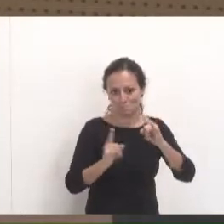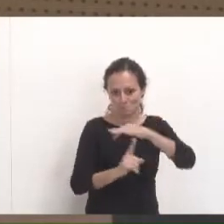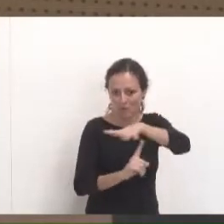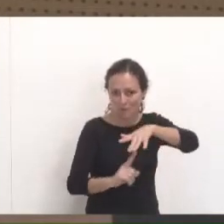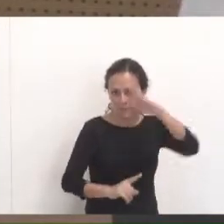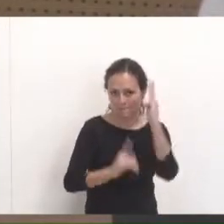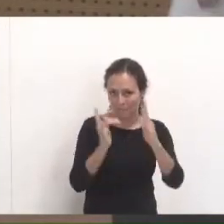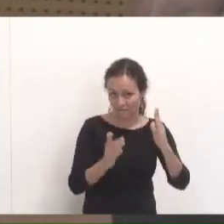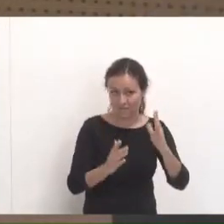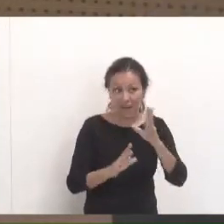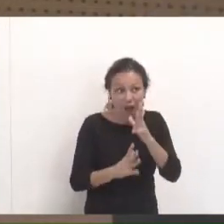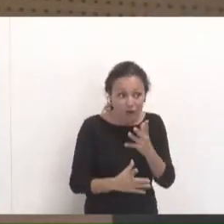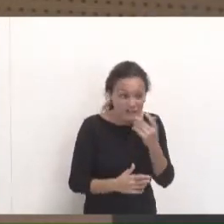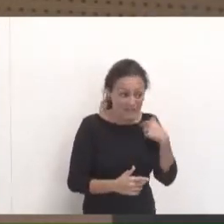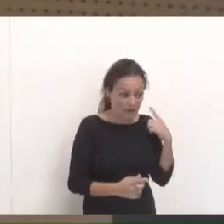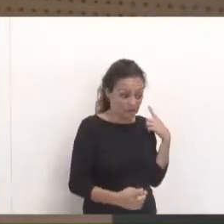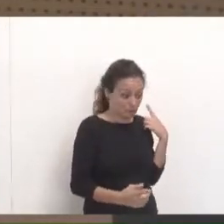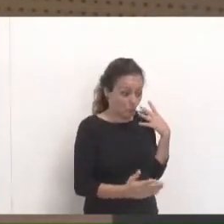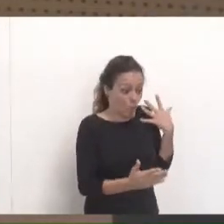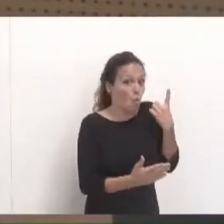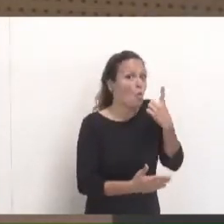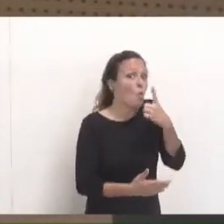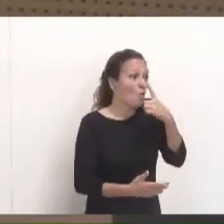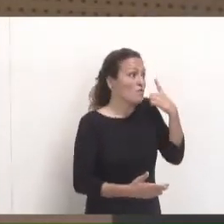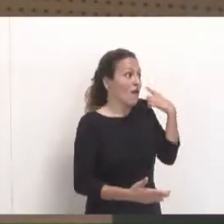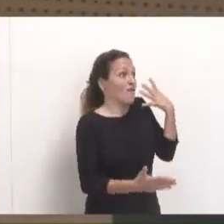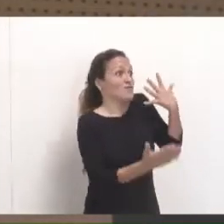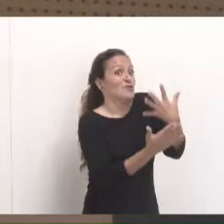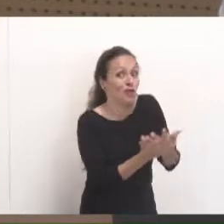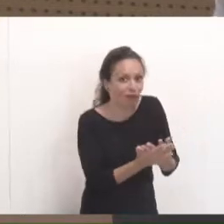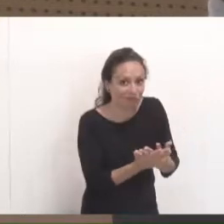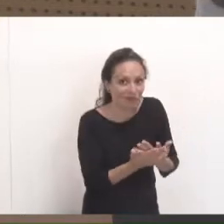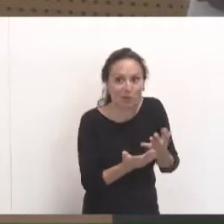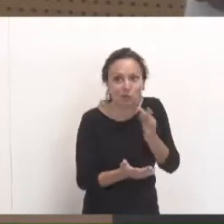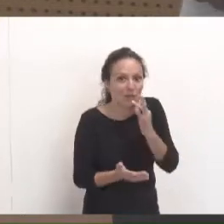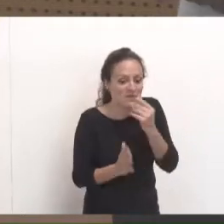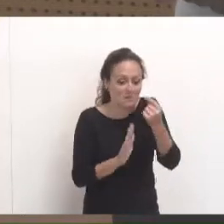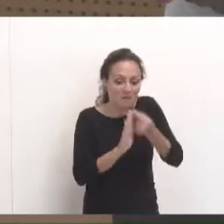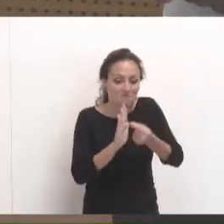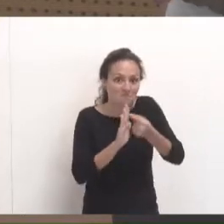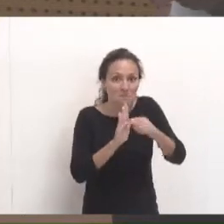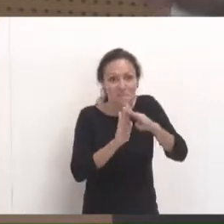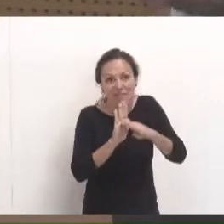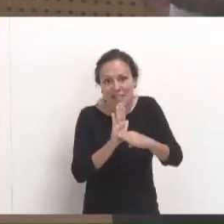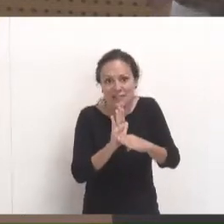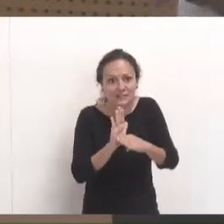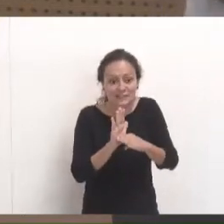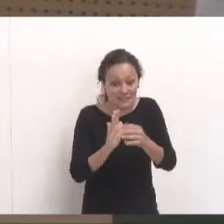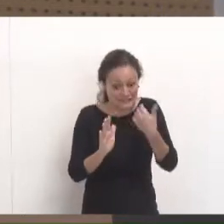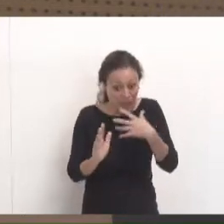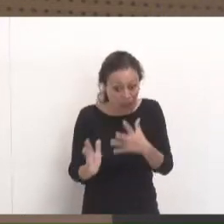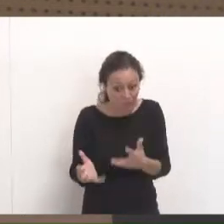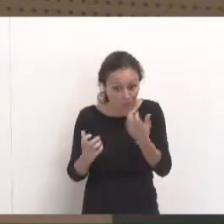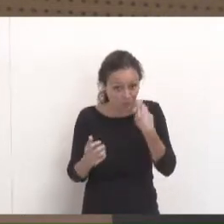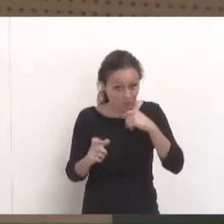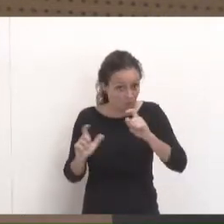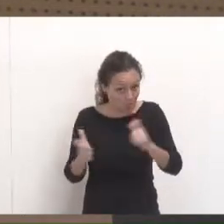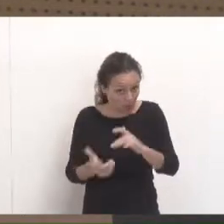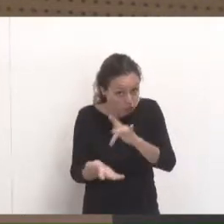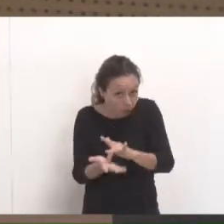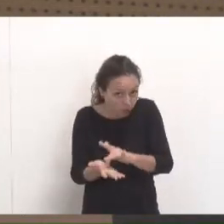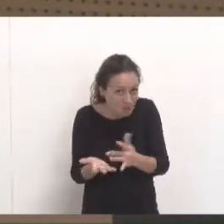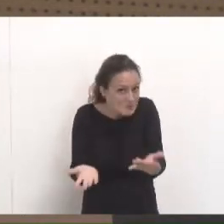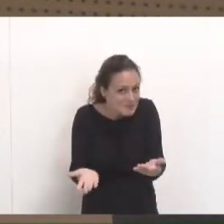Ha pasado un año y todavía no se ha implantado ninguna de lo que se aprobó en ese pleno. Entonces,